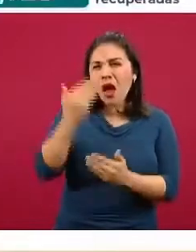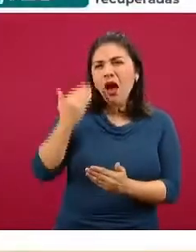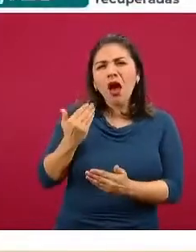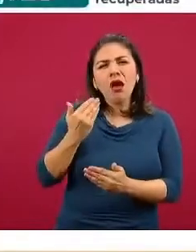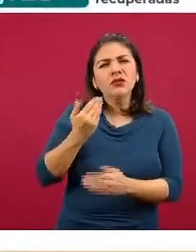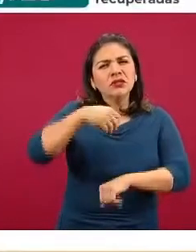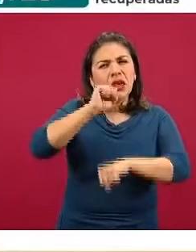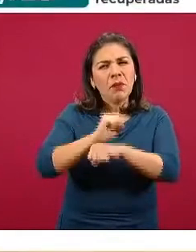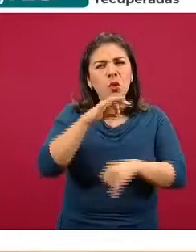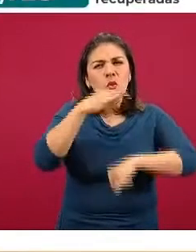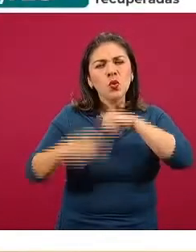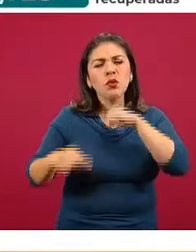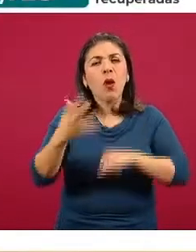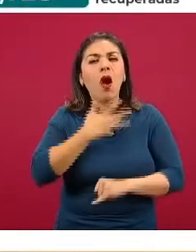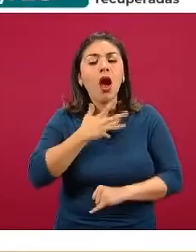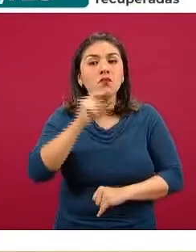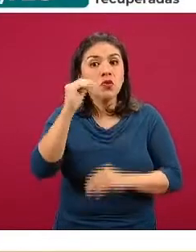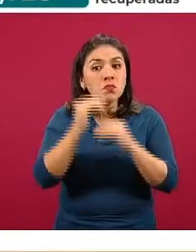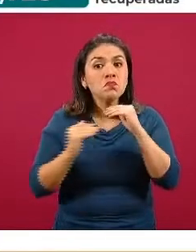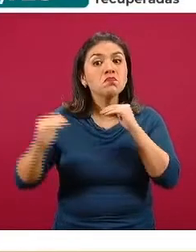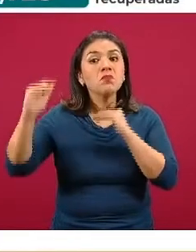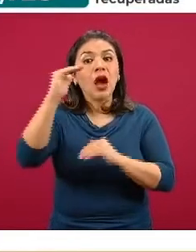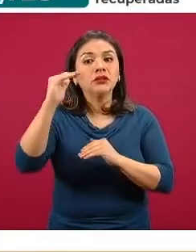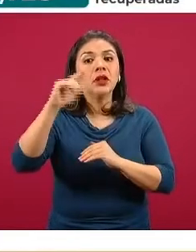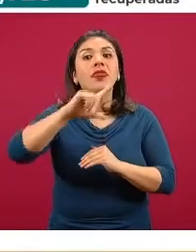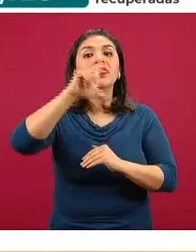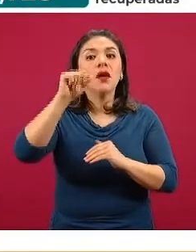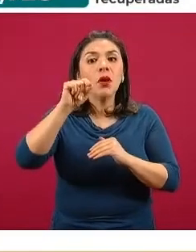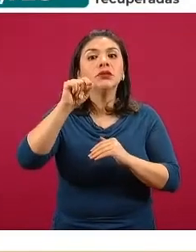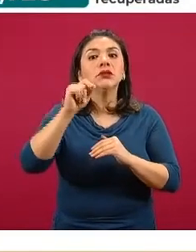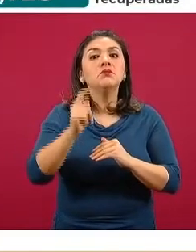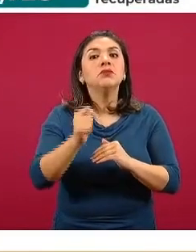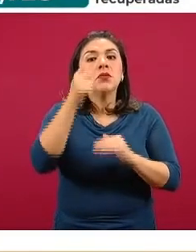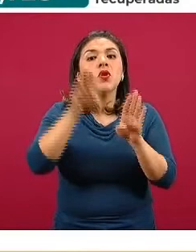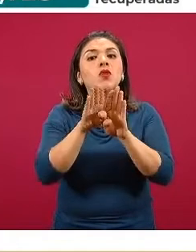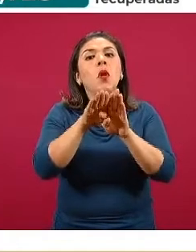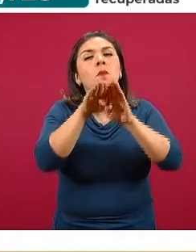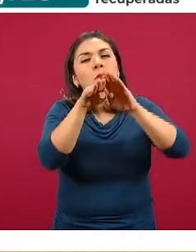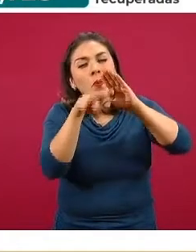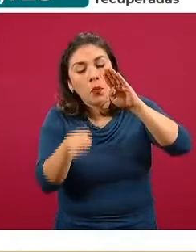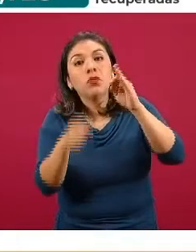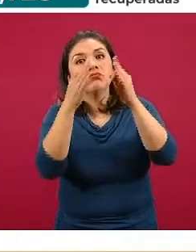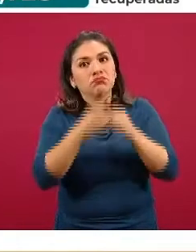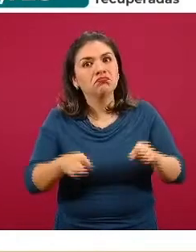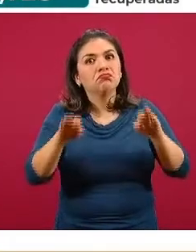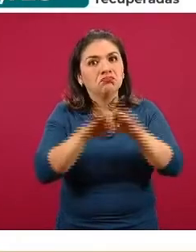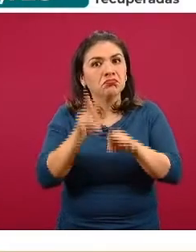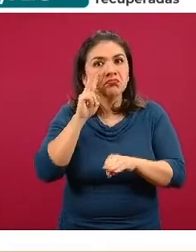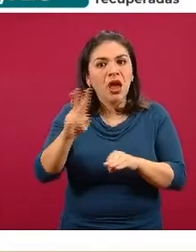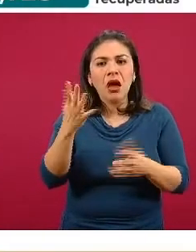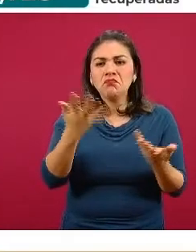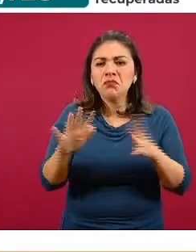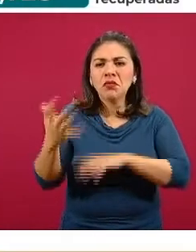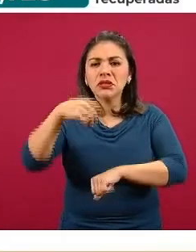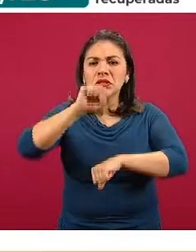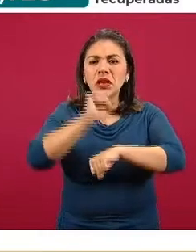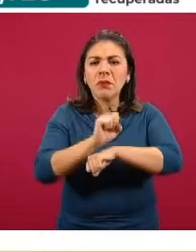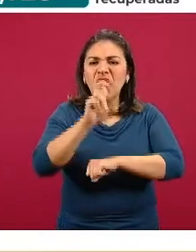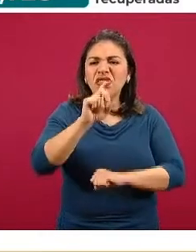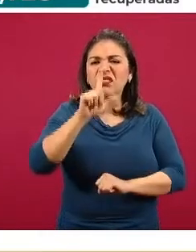últimas semanas, habíamos tenido un incremento después de un primer descenso importante que tuvimos alrededor de la